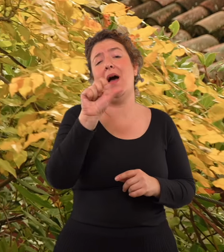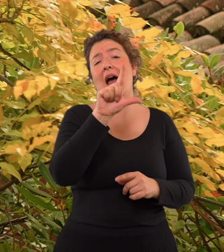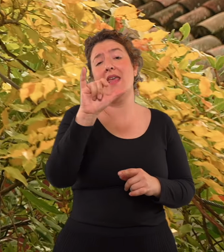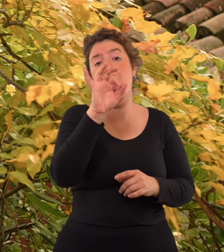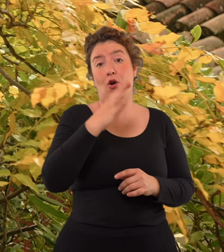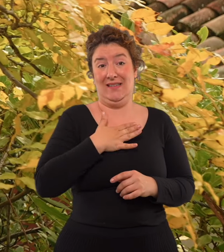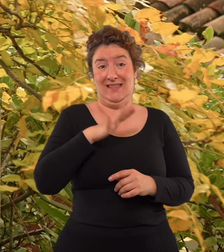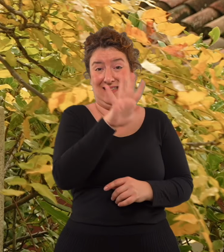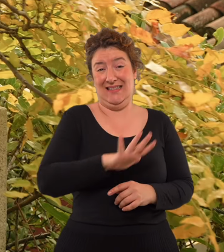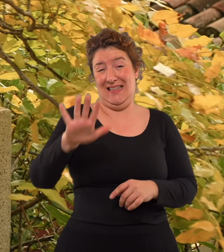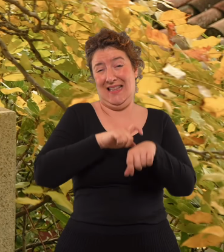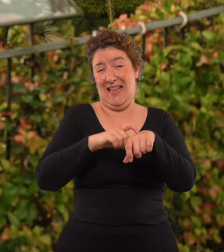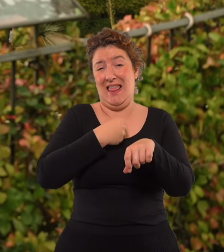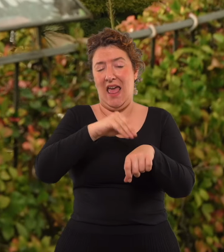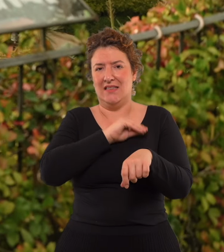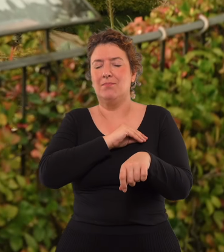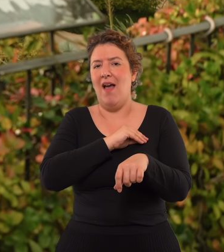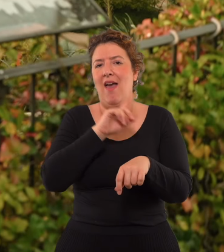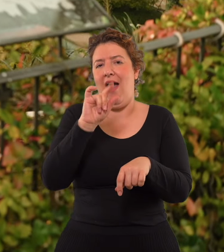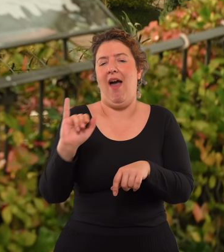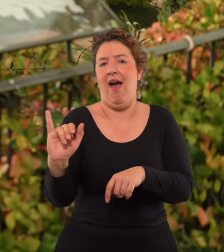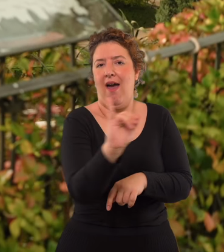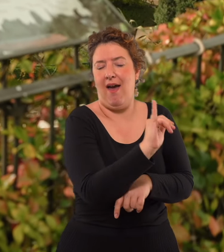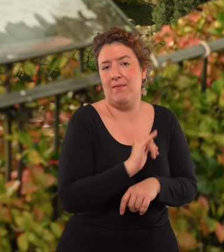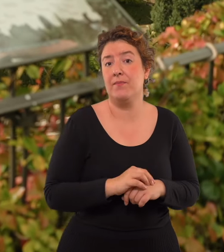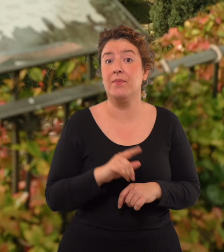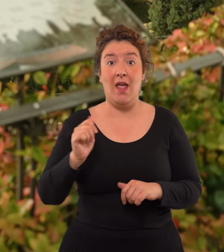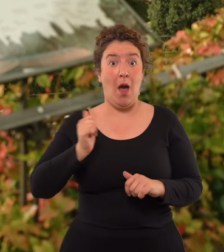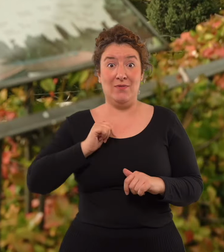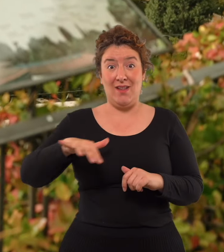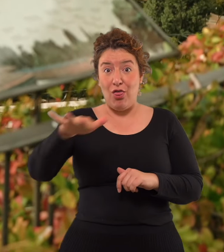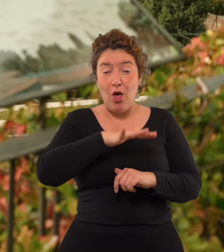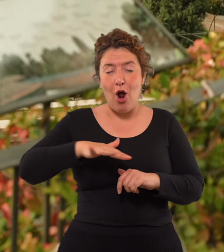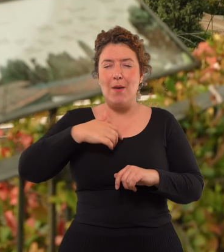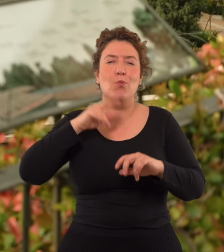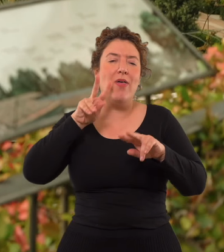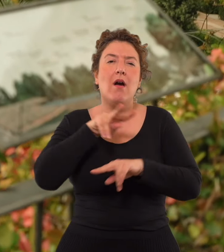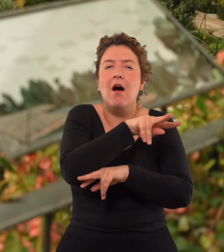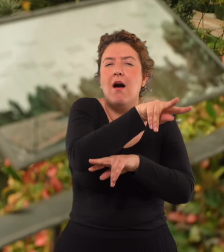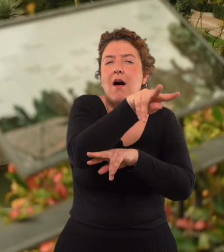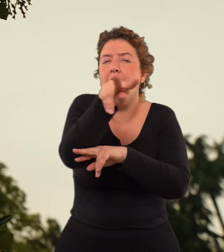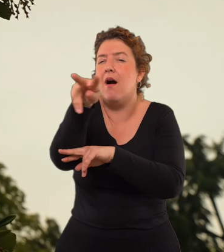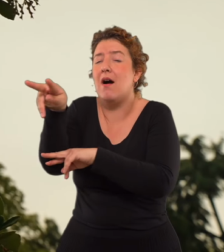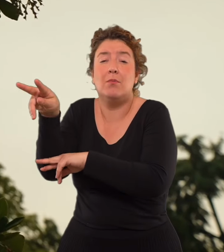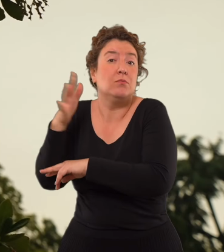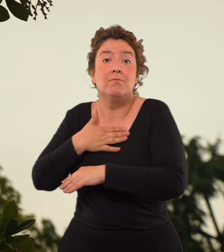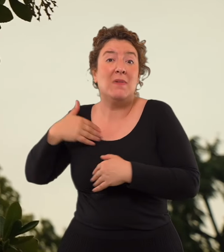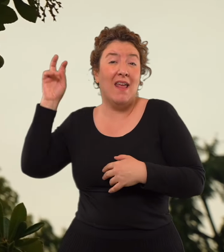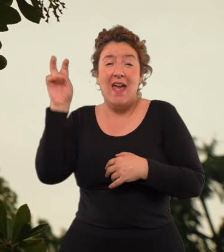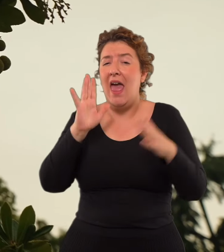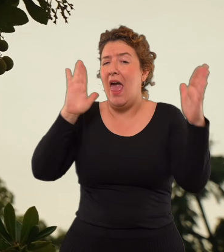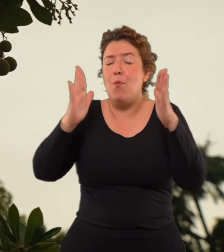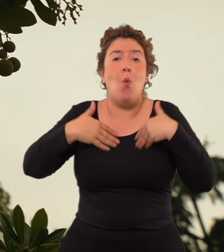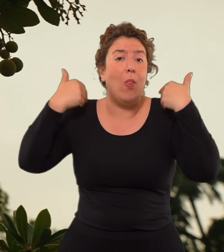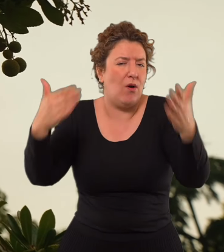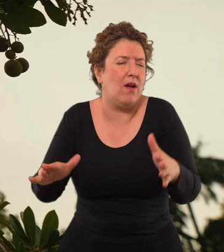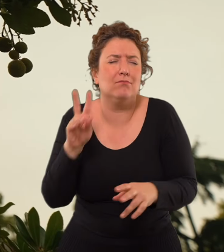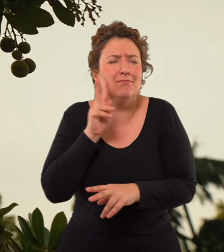silvestres ibéricas. Desde aquí podemos observar una de las vistas más espectaculares del jardín, en cualquier época del